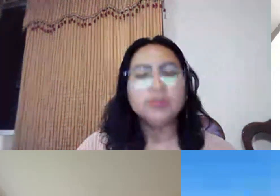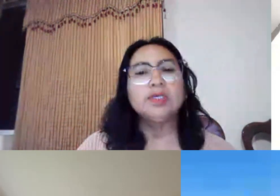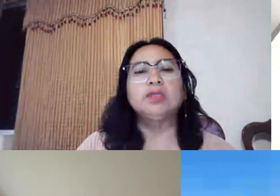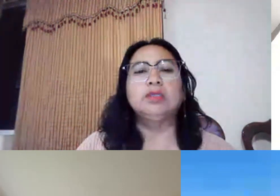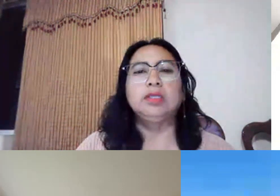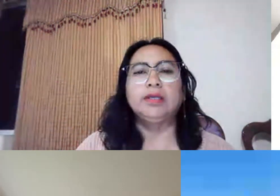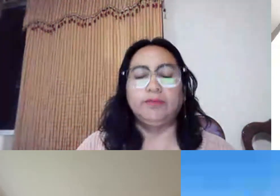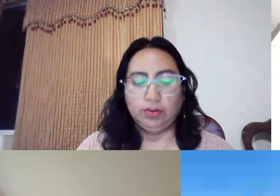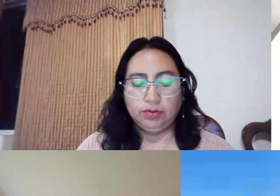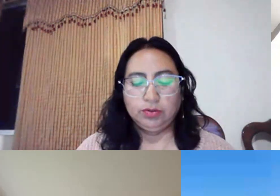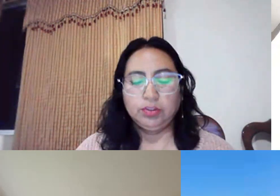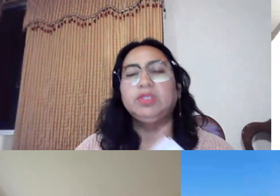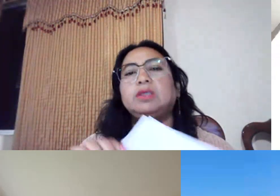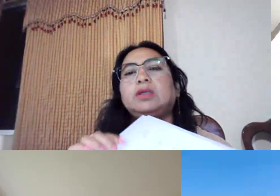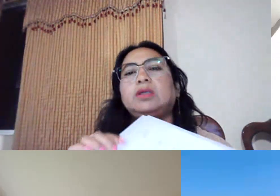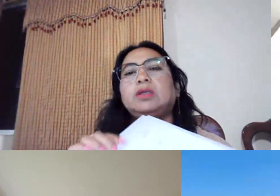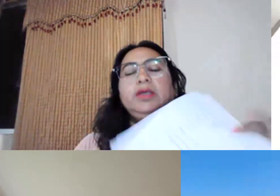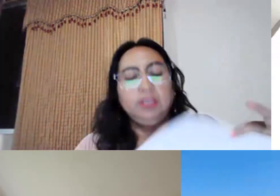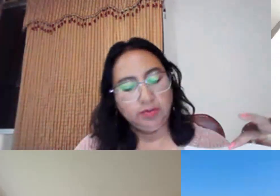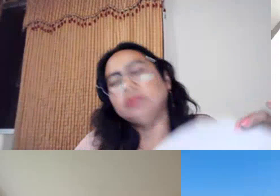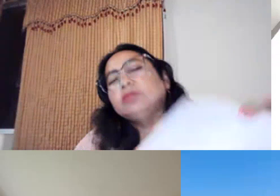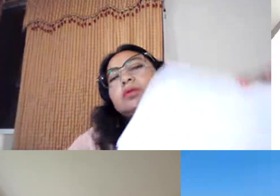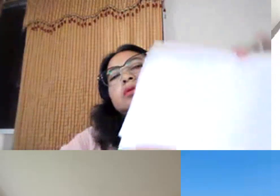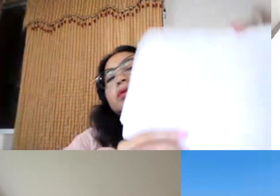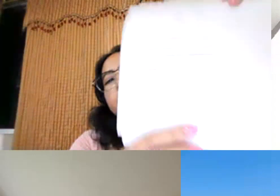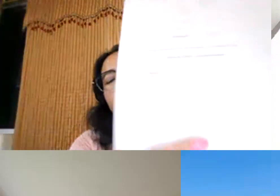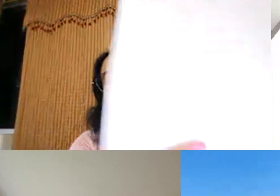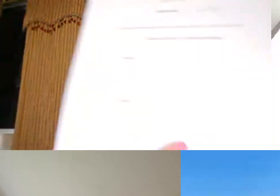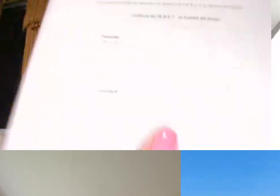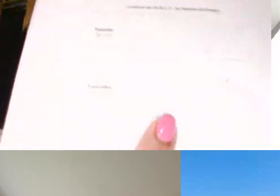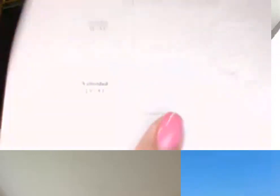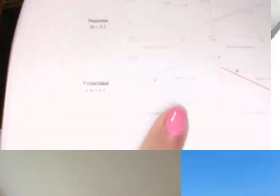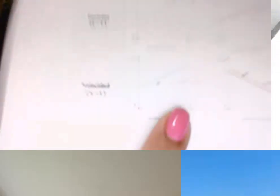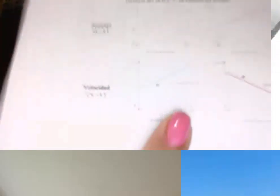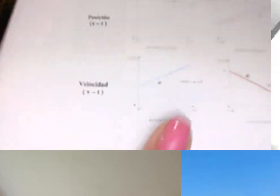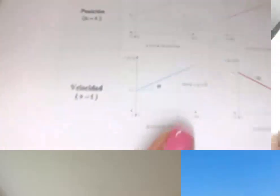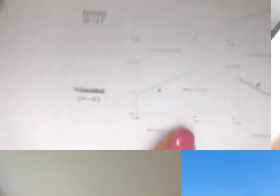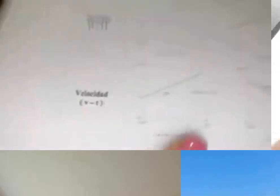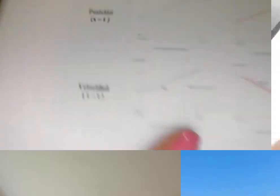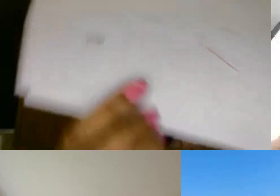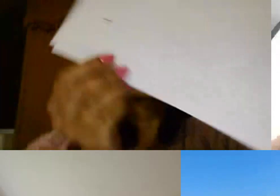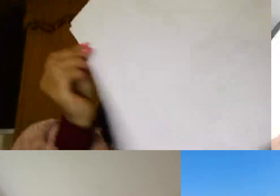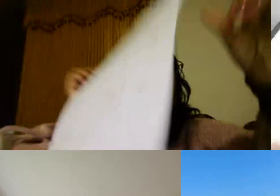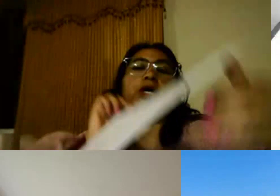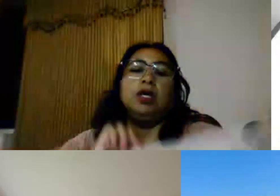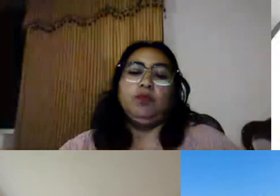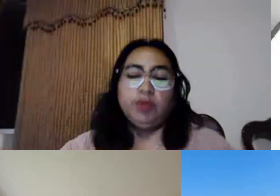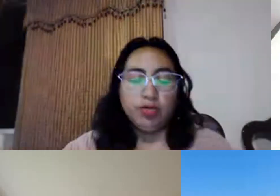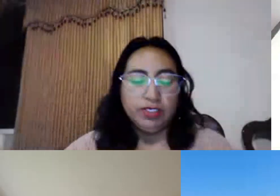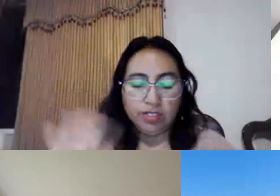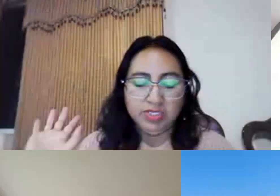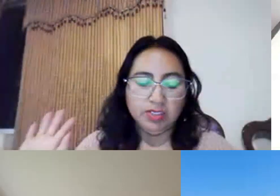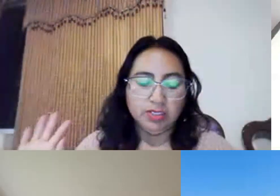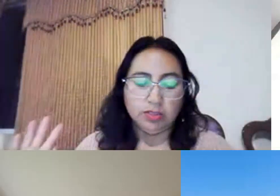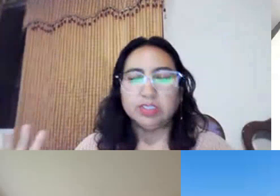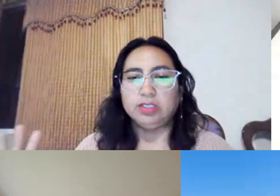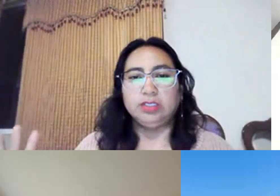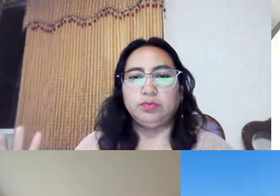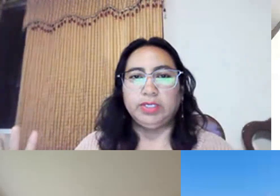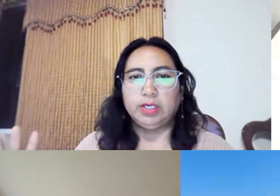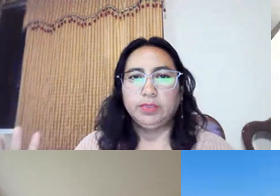Entonces ahí usted ya tiene el gráfico. Solamente le indica, bueno, no, yo repito, no se puede ver porque salió medio borroso, pero ahí solamente